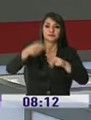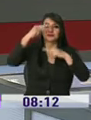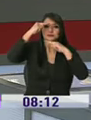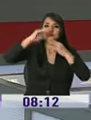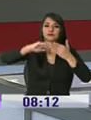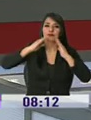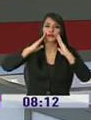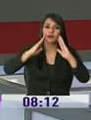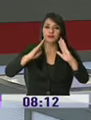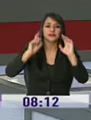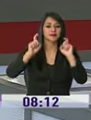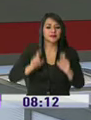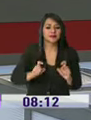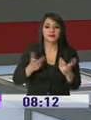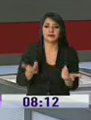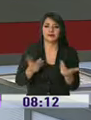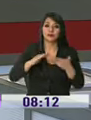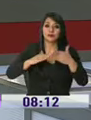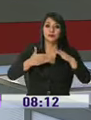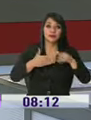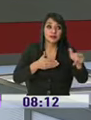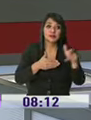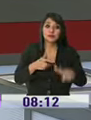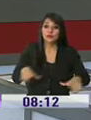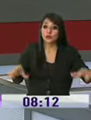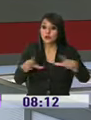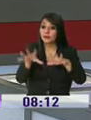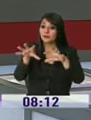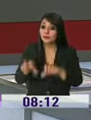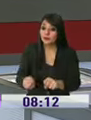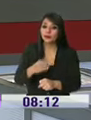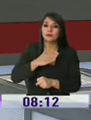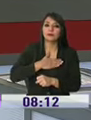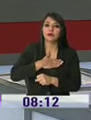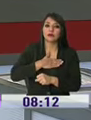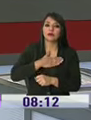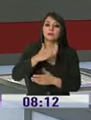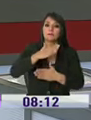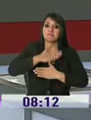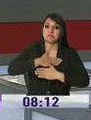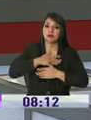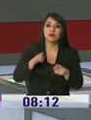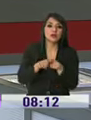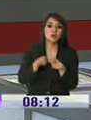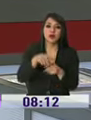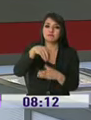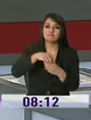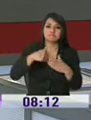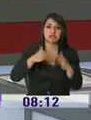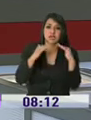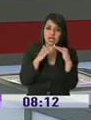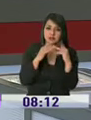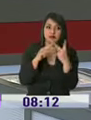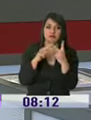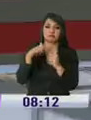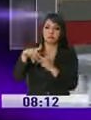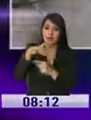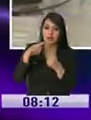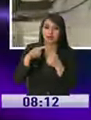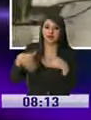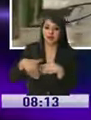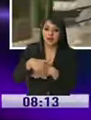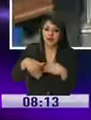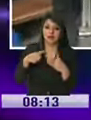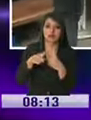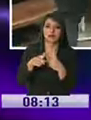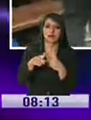ocupamos de que la comunidad se apodere de sus zonas de que los vecinos se apoderan del parque que nos opondremos de las calles y